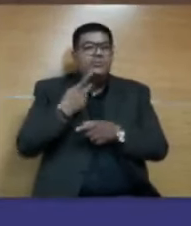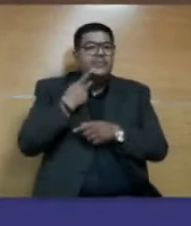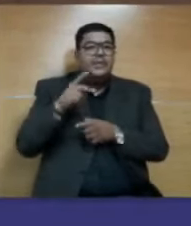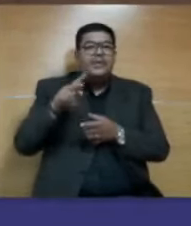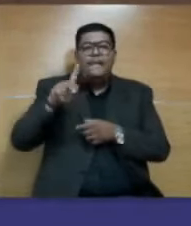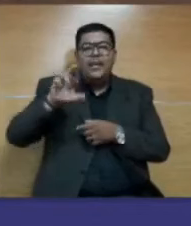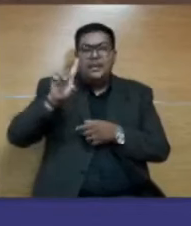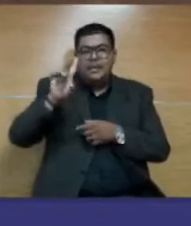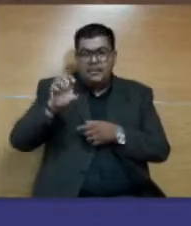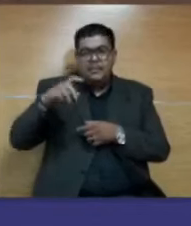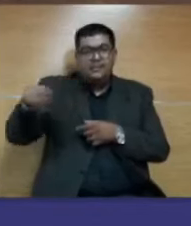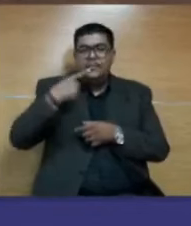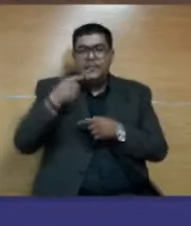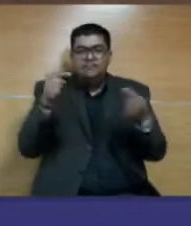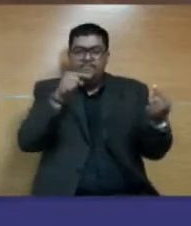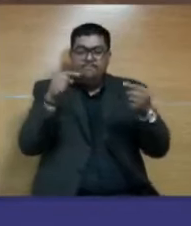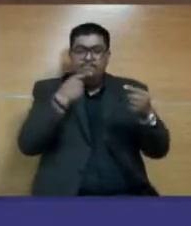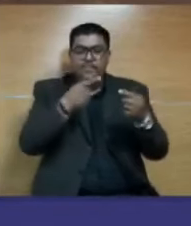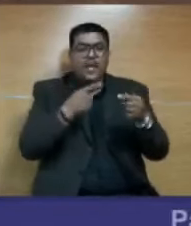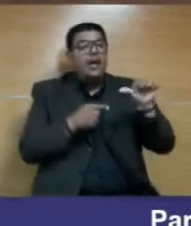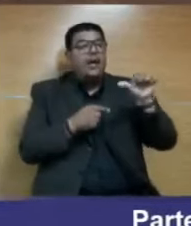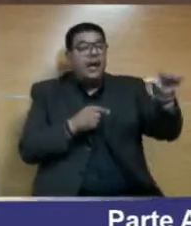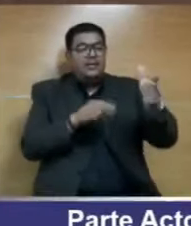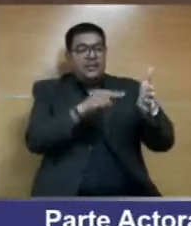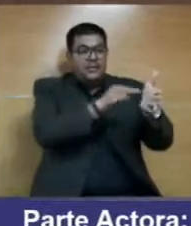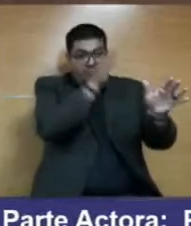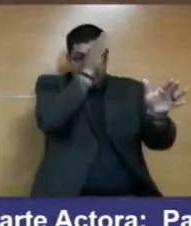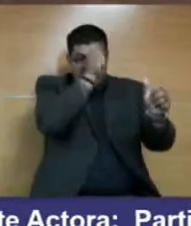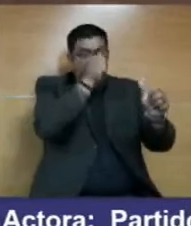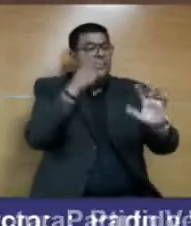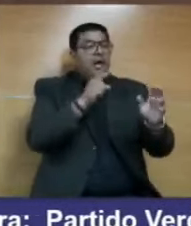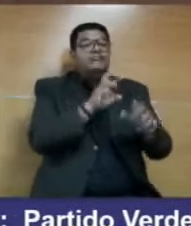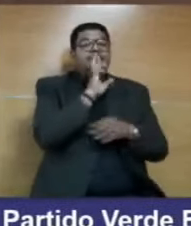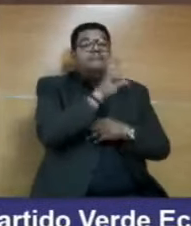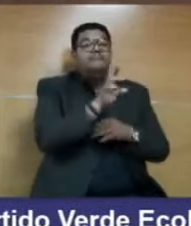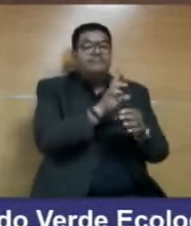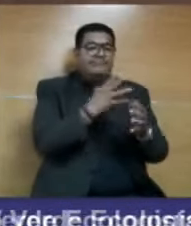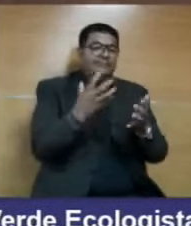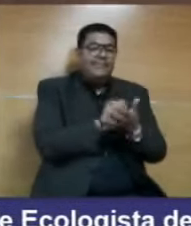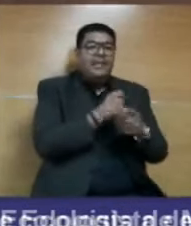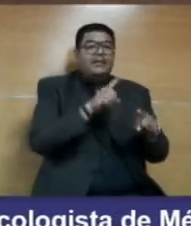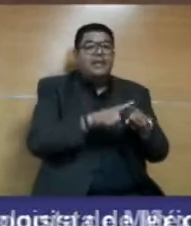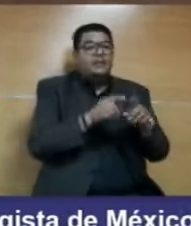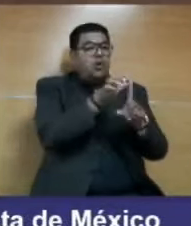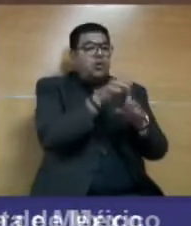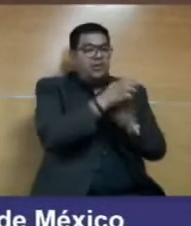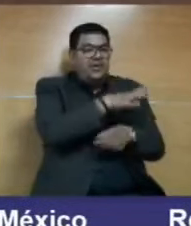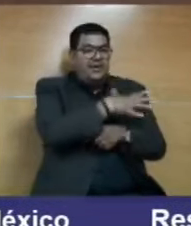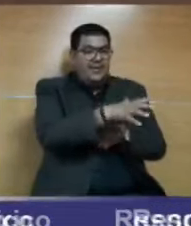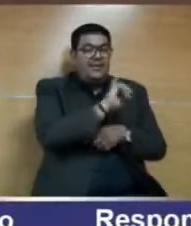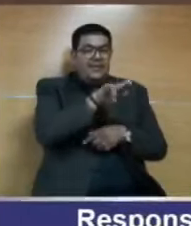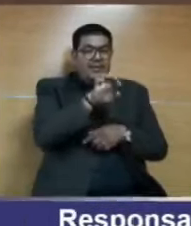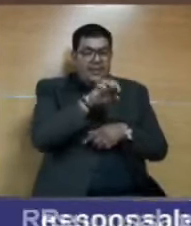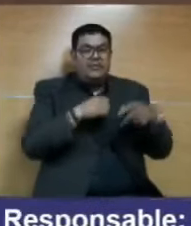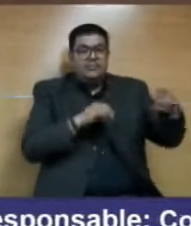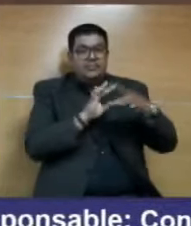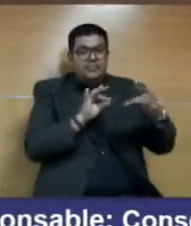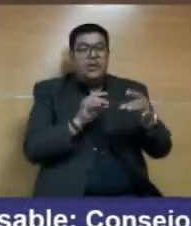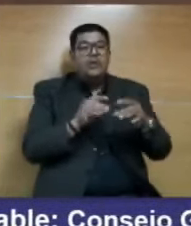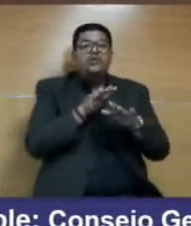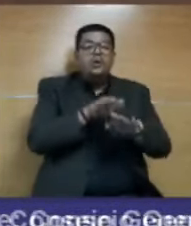Ecologista de México controvierte el dictamen consolidado y la resolución emitida por el Consejo General del INE respecto de las